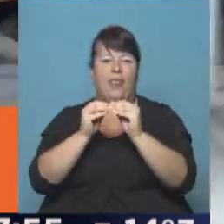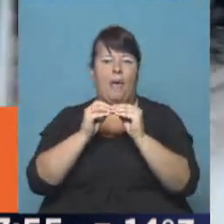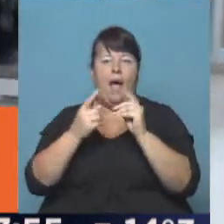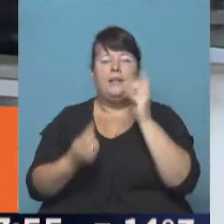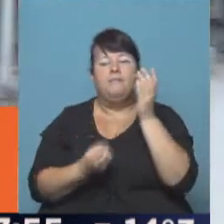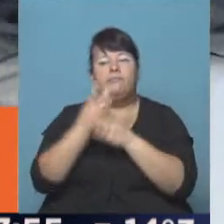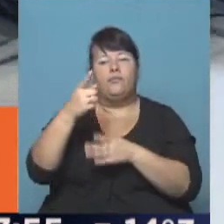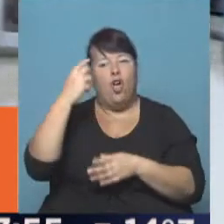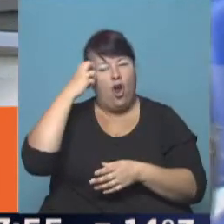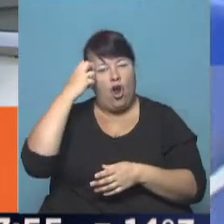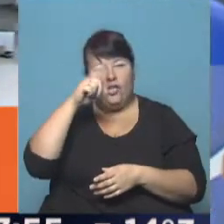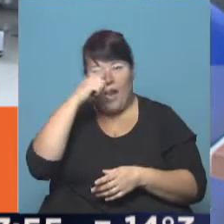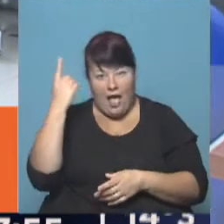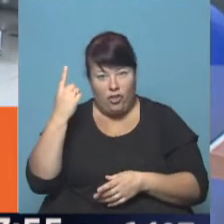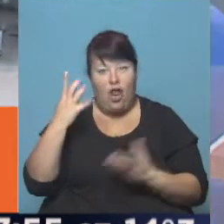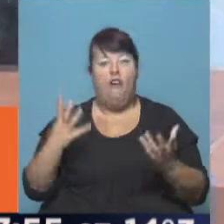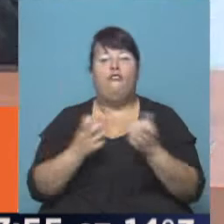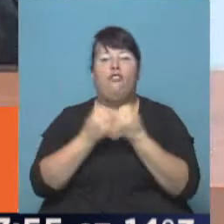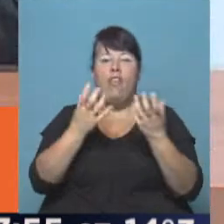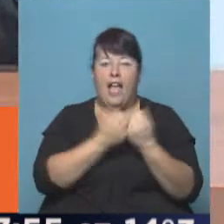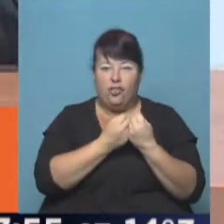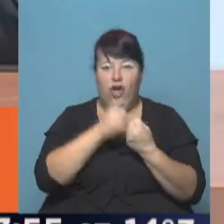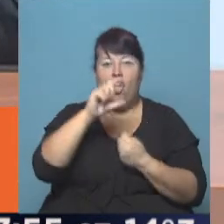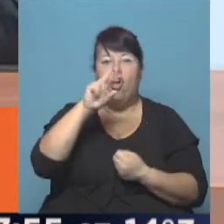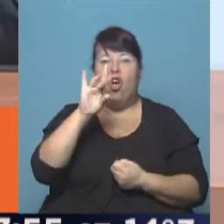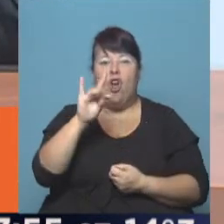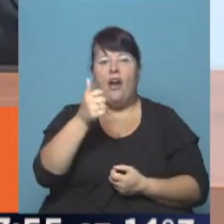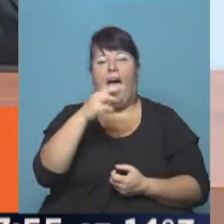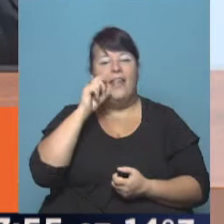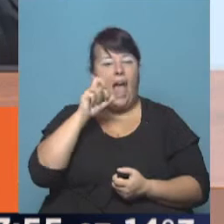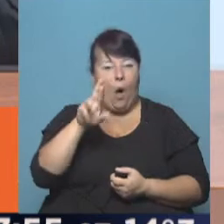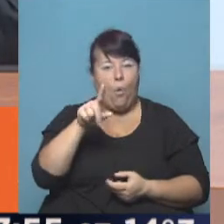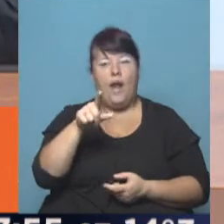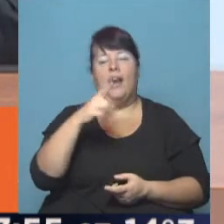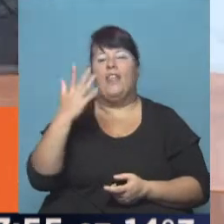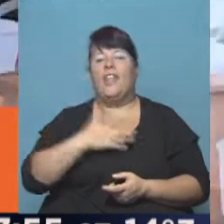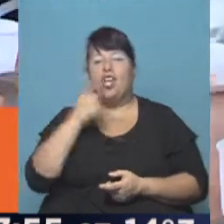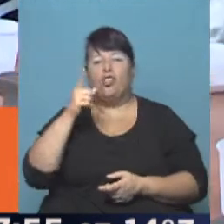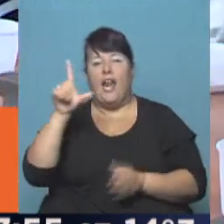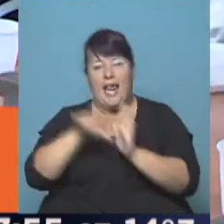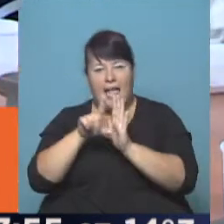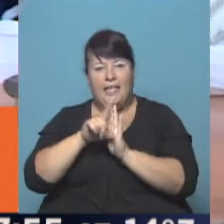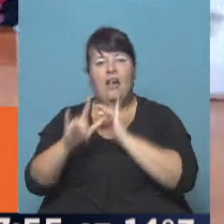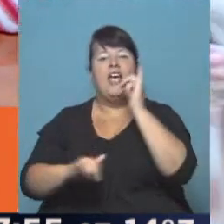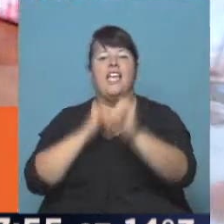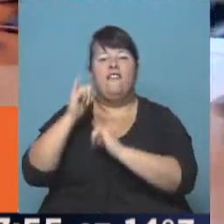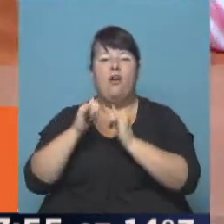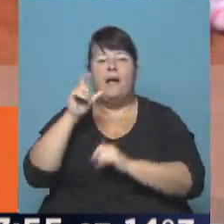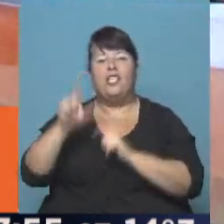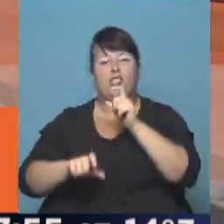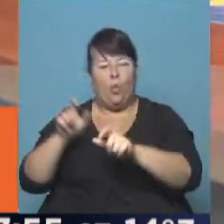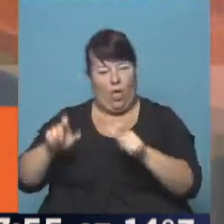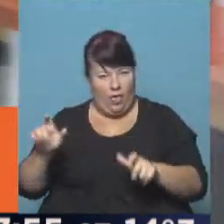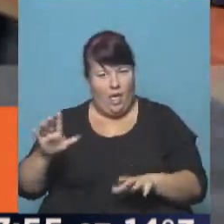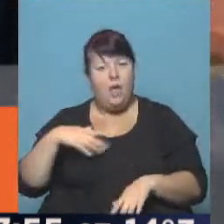organizaron en el Congreso Nacional las fundaciones Konrad Adenauer, Directorio Legislativo e Información Ciudadana.